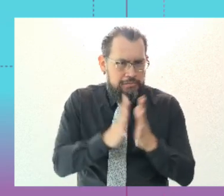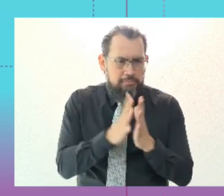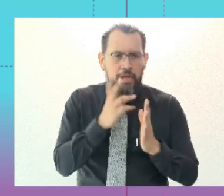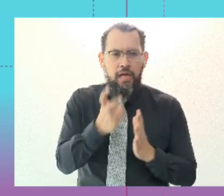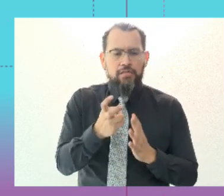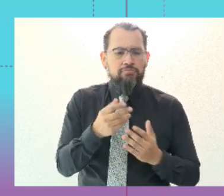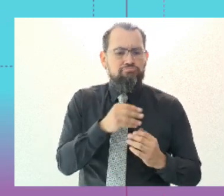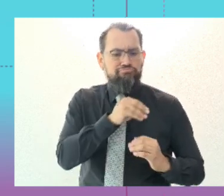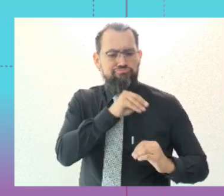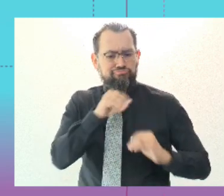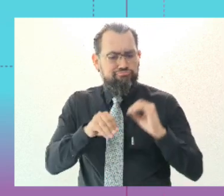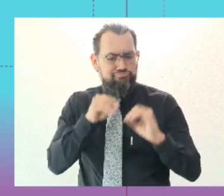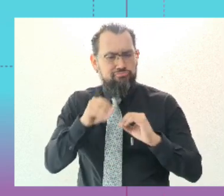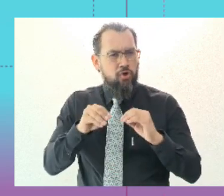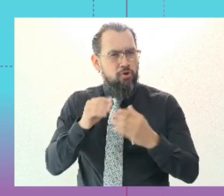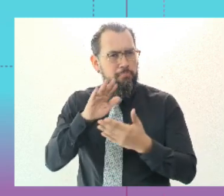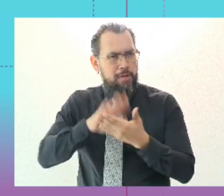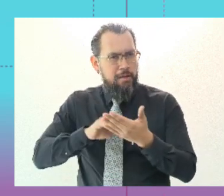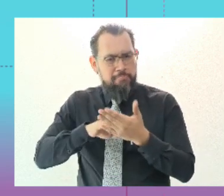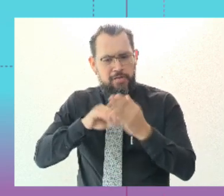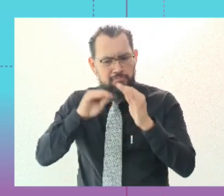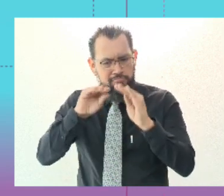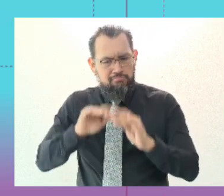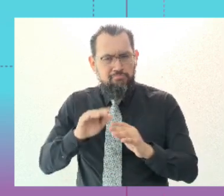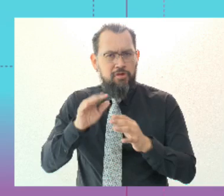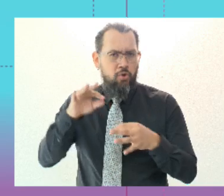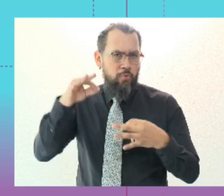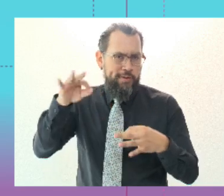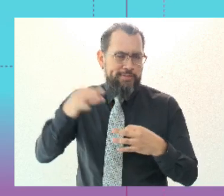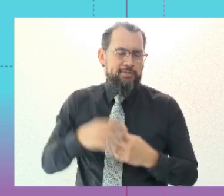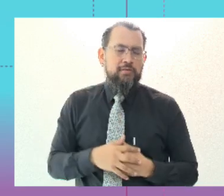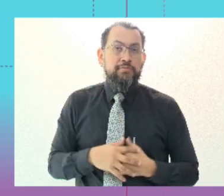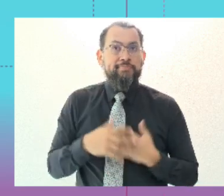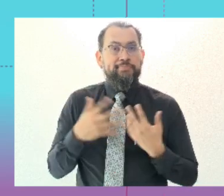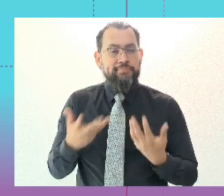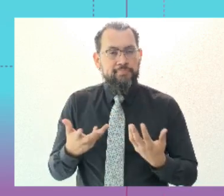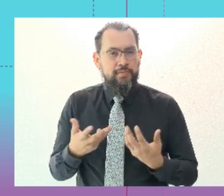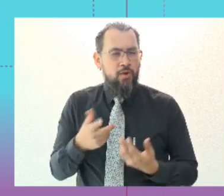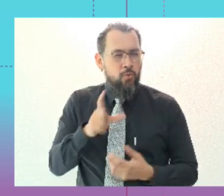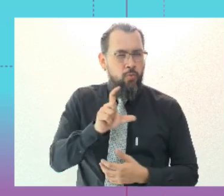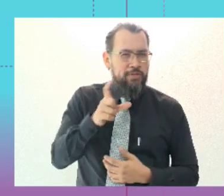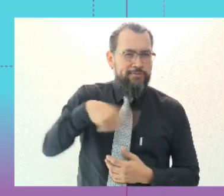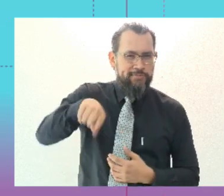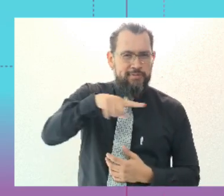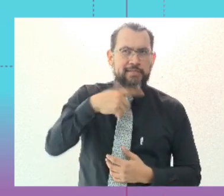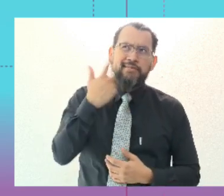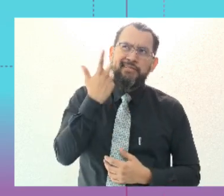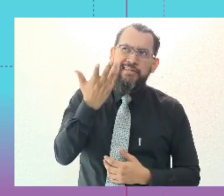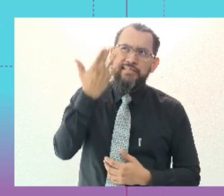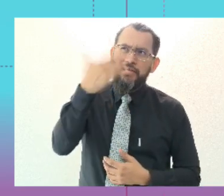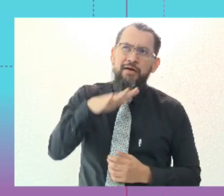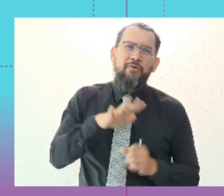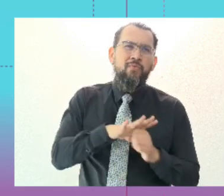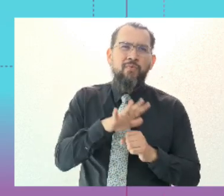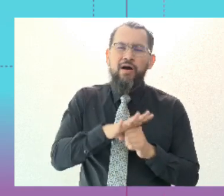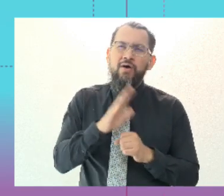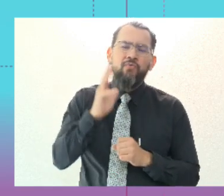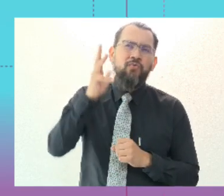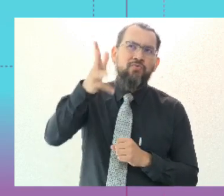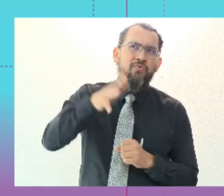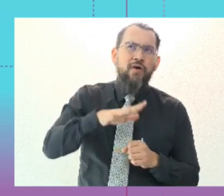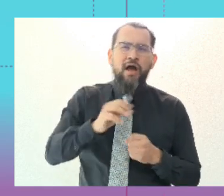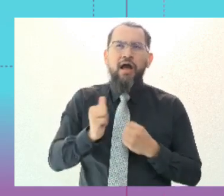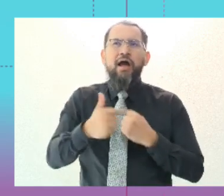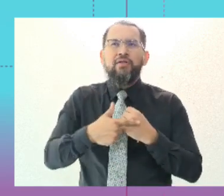de sistemas documentales y de archivo. Cuando nosotros queremos saber qué hacer en futuras ocasiones con este